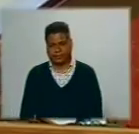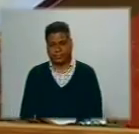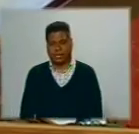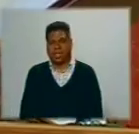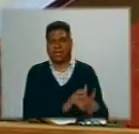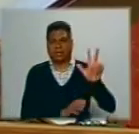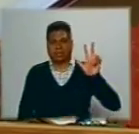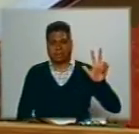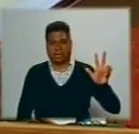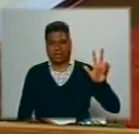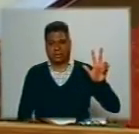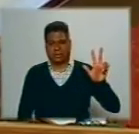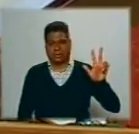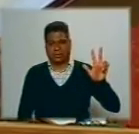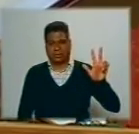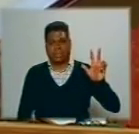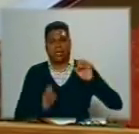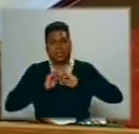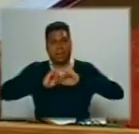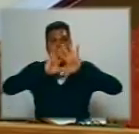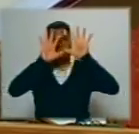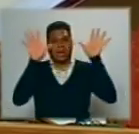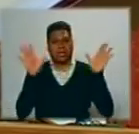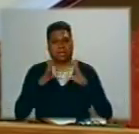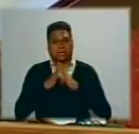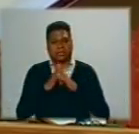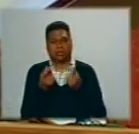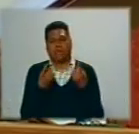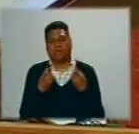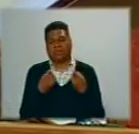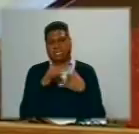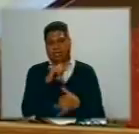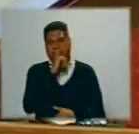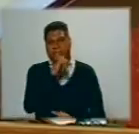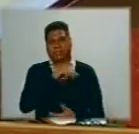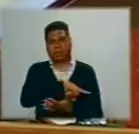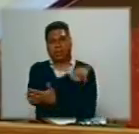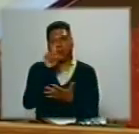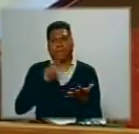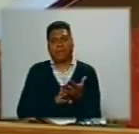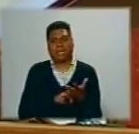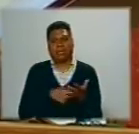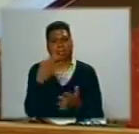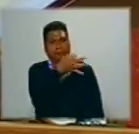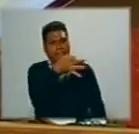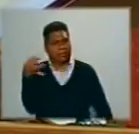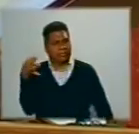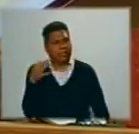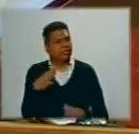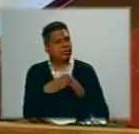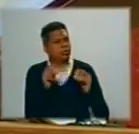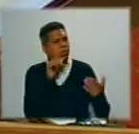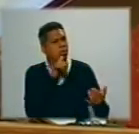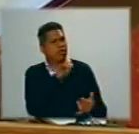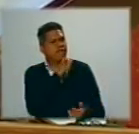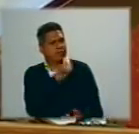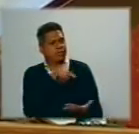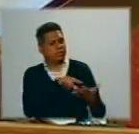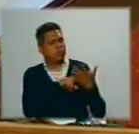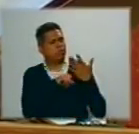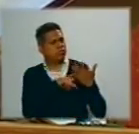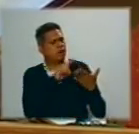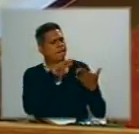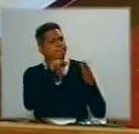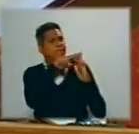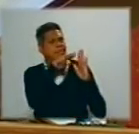3. Divulgación y transparencia. Deben facilitar la información completa, exacta y no capciosa sobre bienes y servicios,